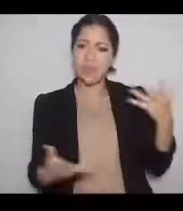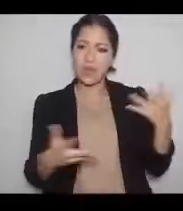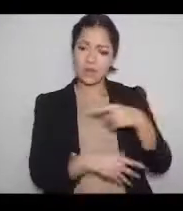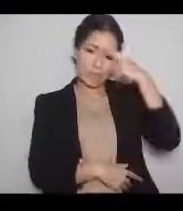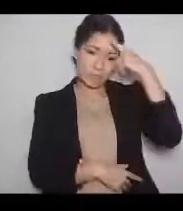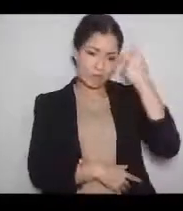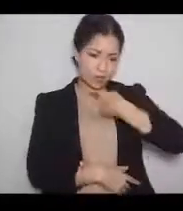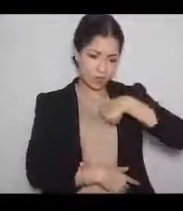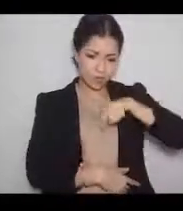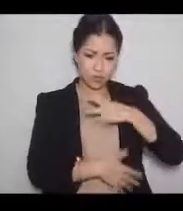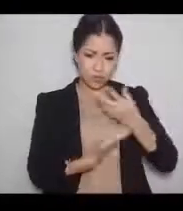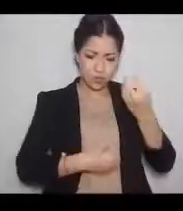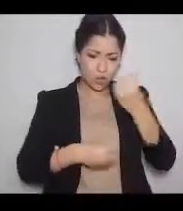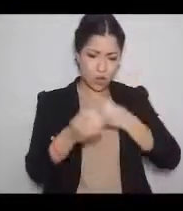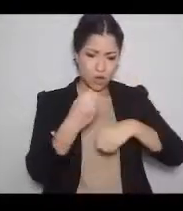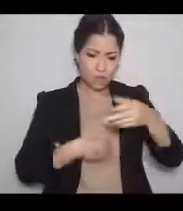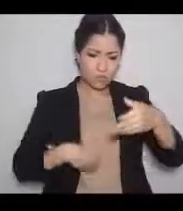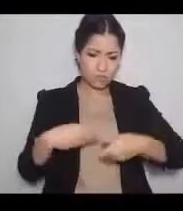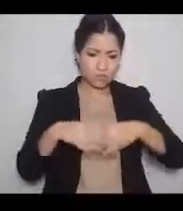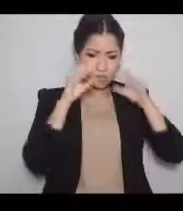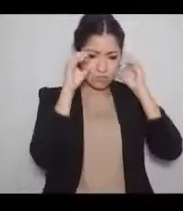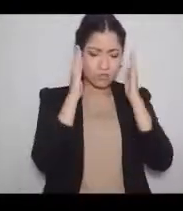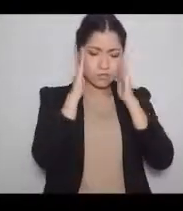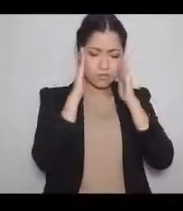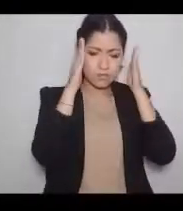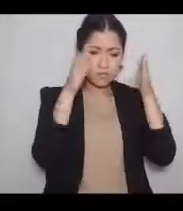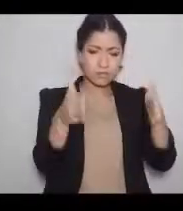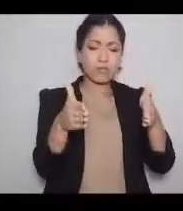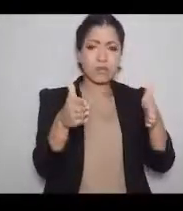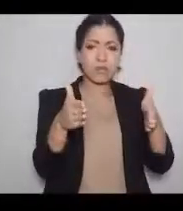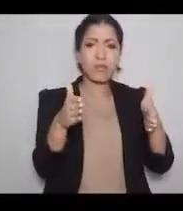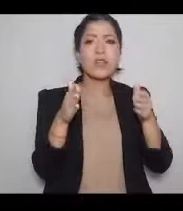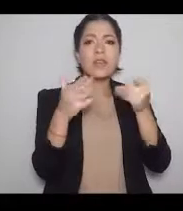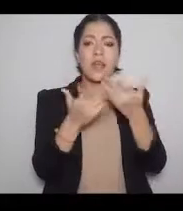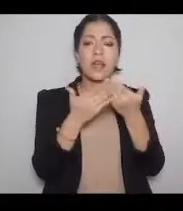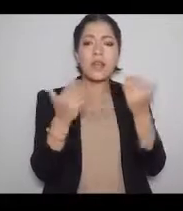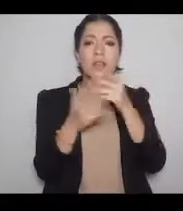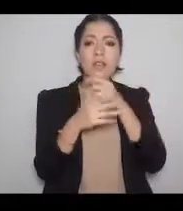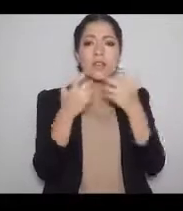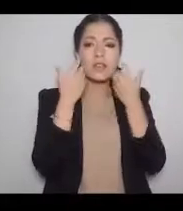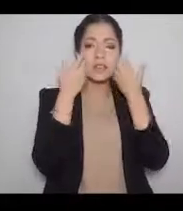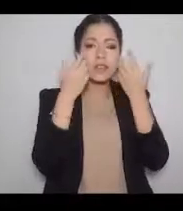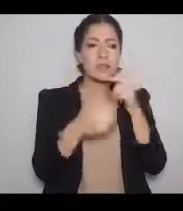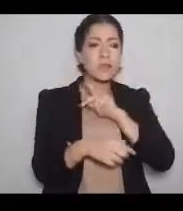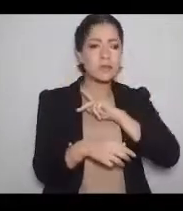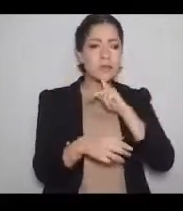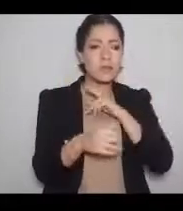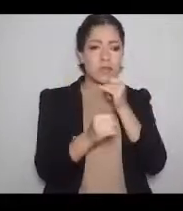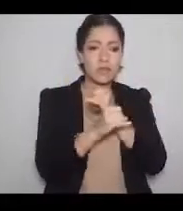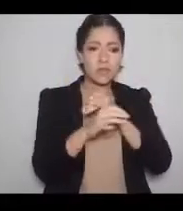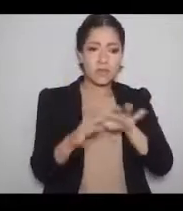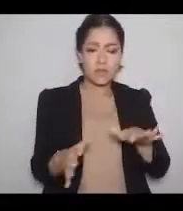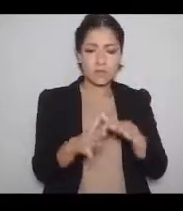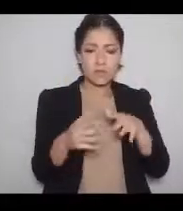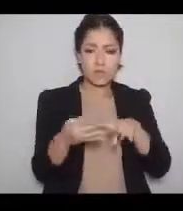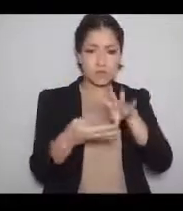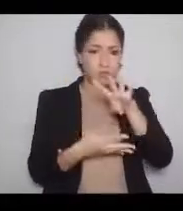Tú y yo perdidos en medio del cosmos. ¿Quieres mis tablas de medición, Kepler? Te